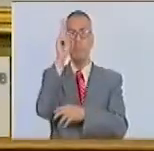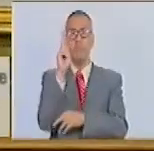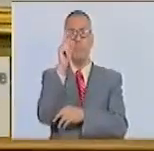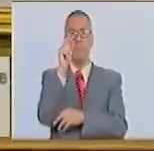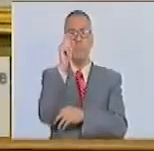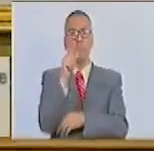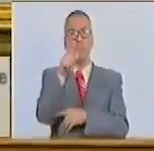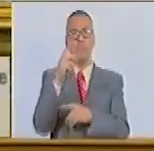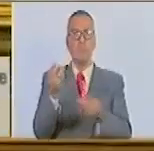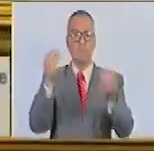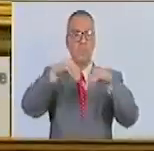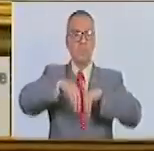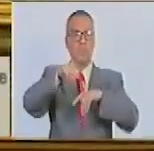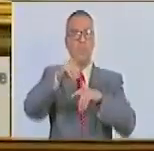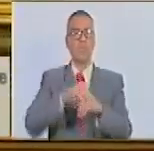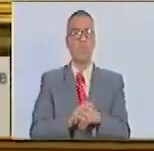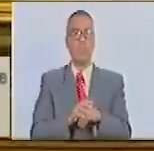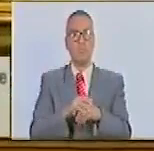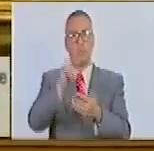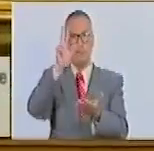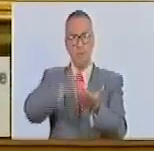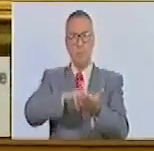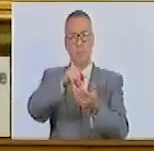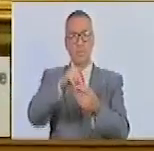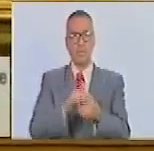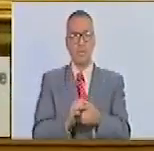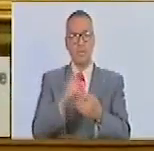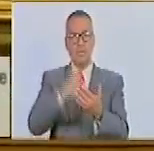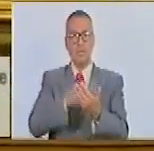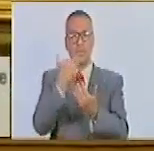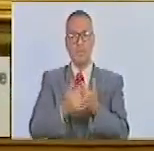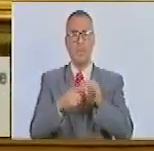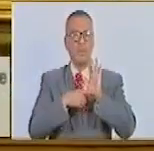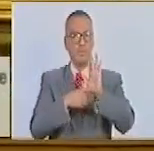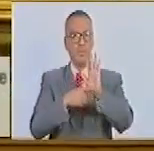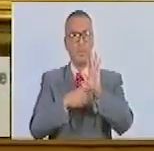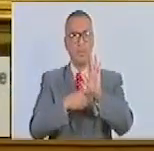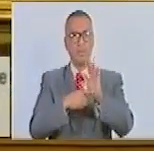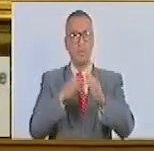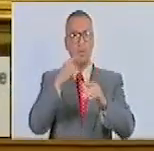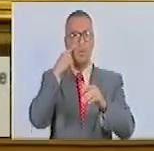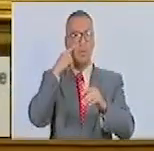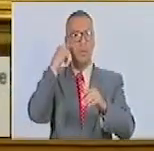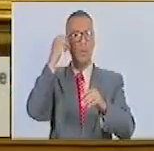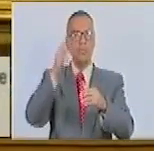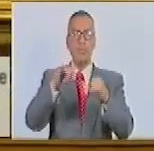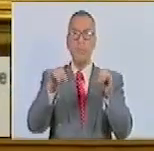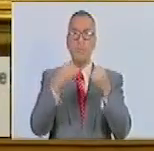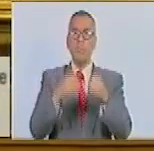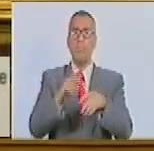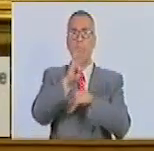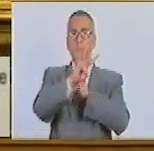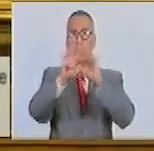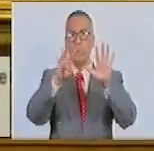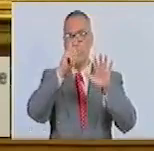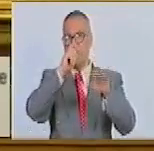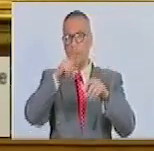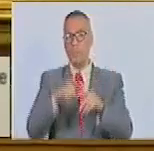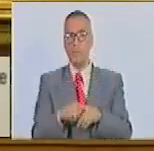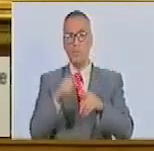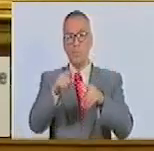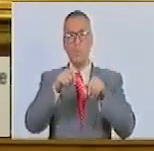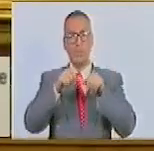honorables diputados que estén de acuerdo con aprobar el proyecto presentado en conmemoración a los 49 años